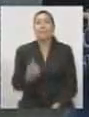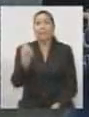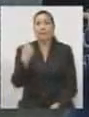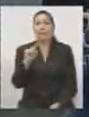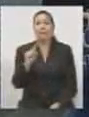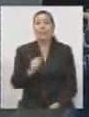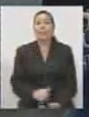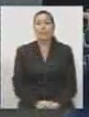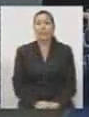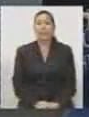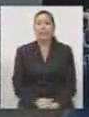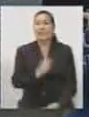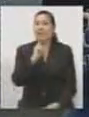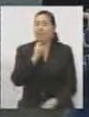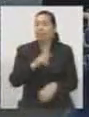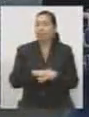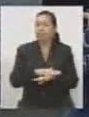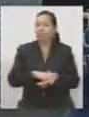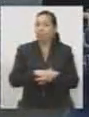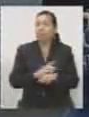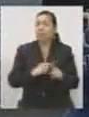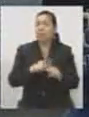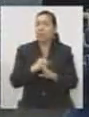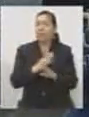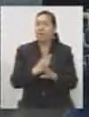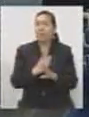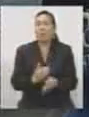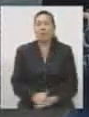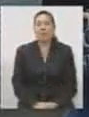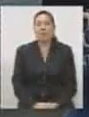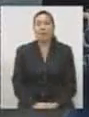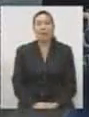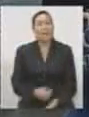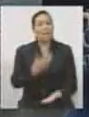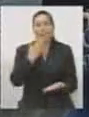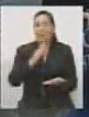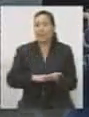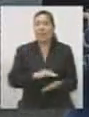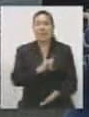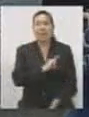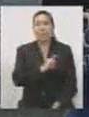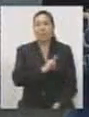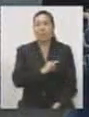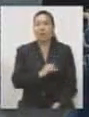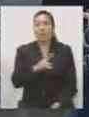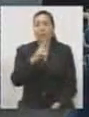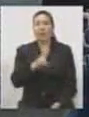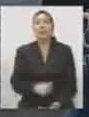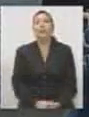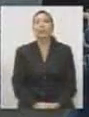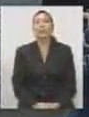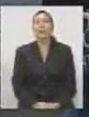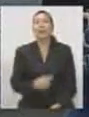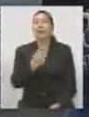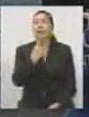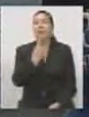para que sea tratado de una forma agraviante a la institucionalidad del país. Yo